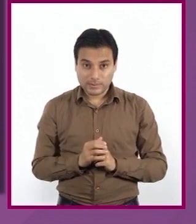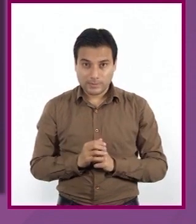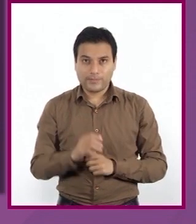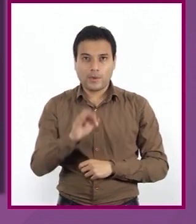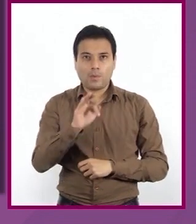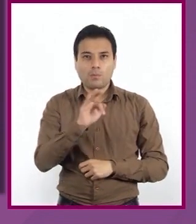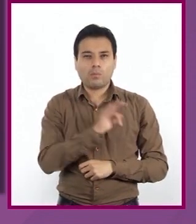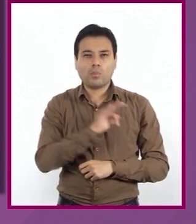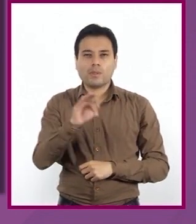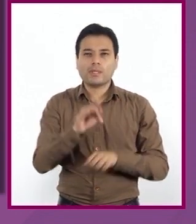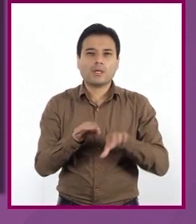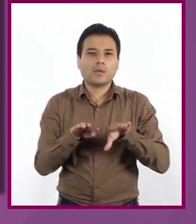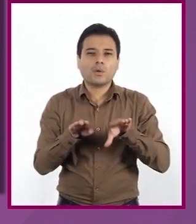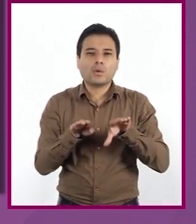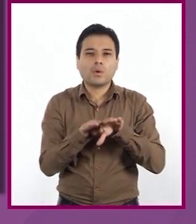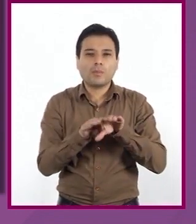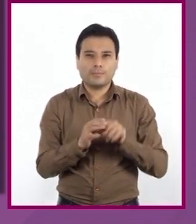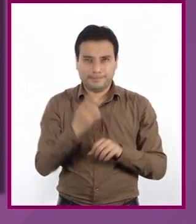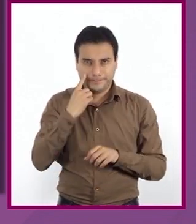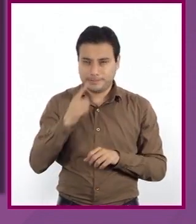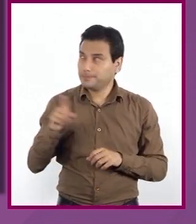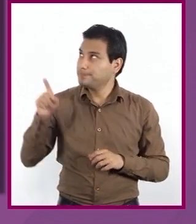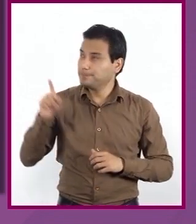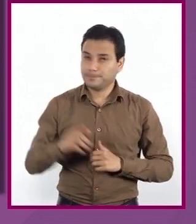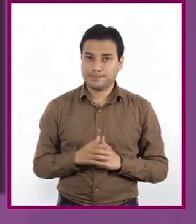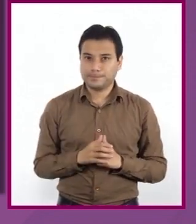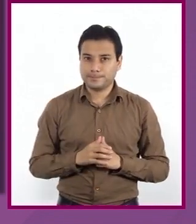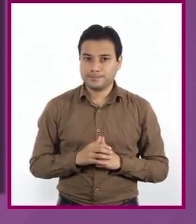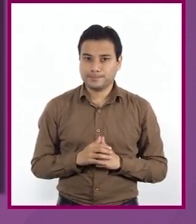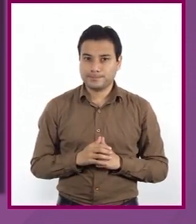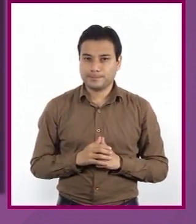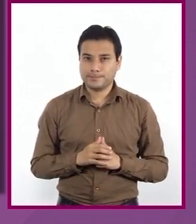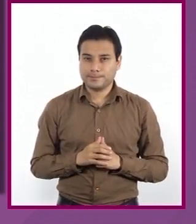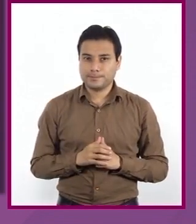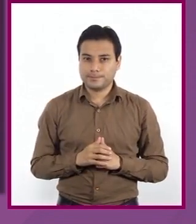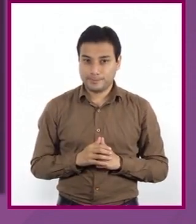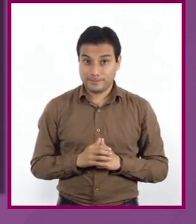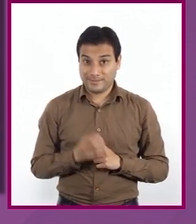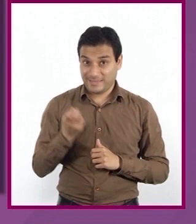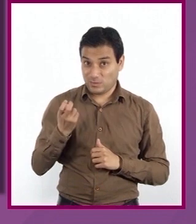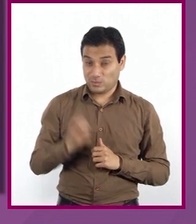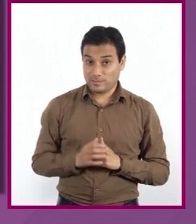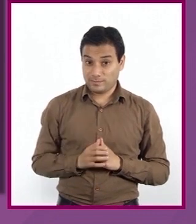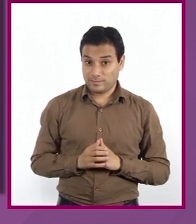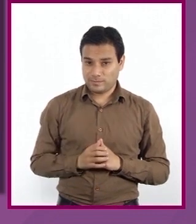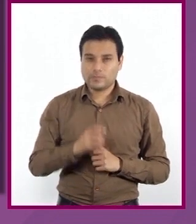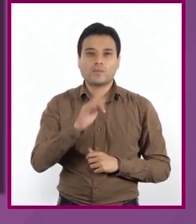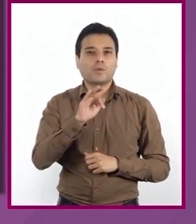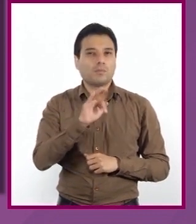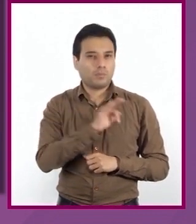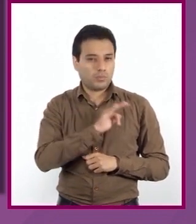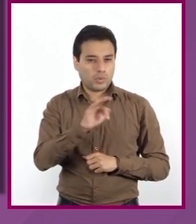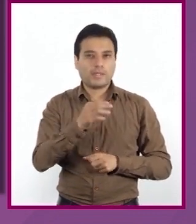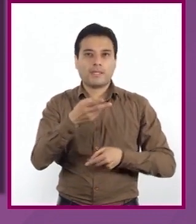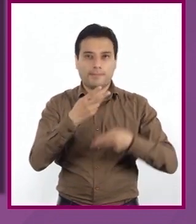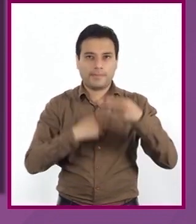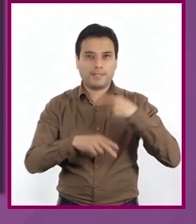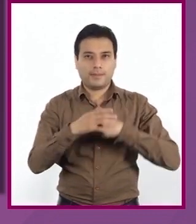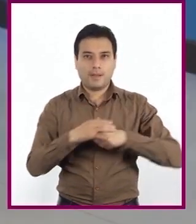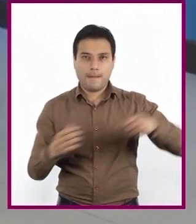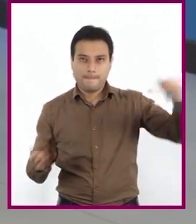estado como el que muestra la simulación al final, y que son las condiciones para que haya un rayo de la nube a la